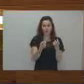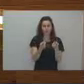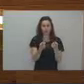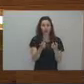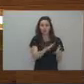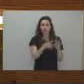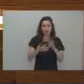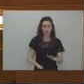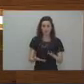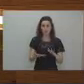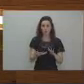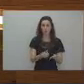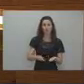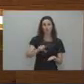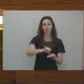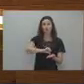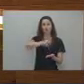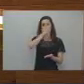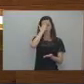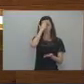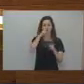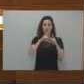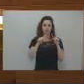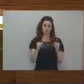cambio en la capital de Asturias.